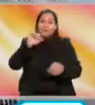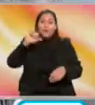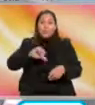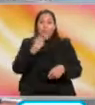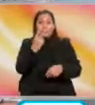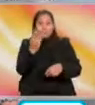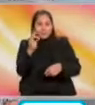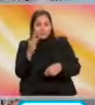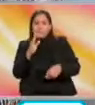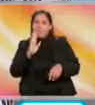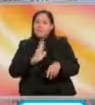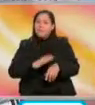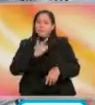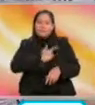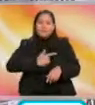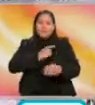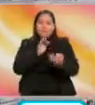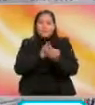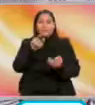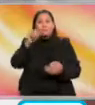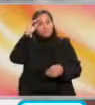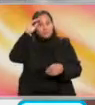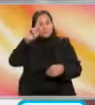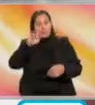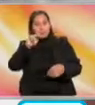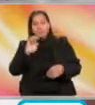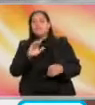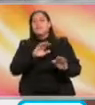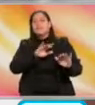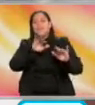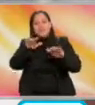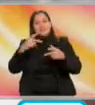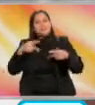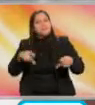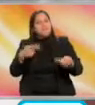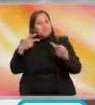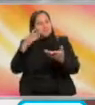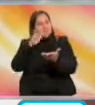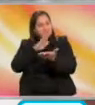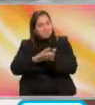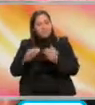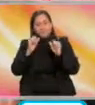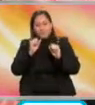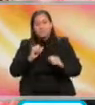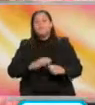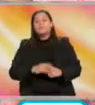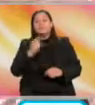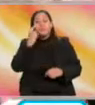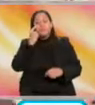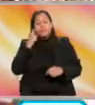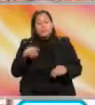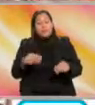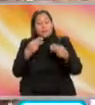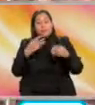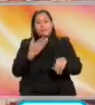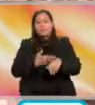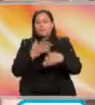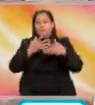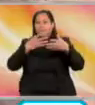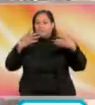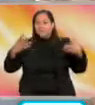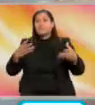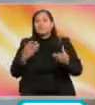Claro, hoy es el Oye, a día. don Lupe le Hoy va a es ir, el día. pero de maravilla, ¿eh? Segurísimo, ¿no? Entonces, la oportunidad que él tiene es que el mercado es muy grande,